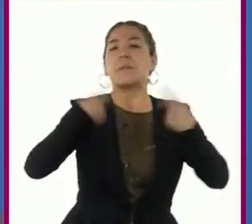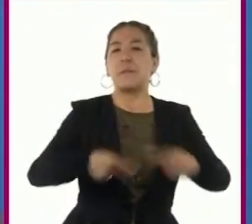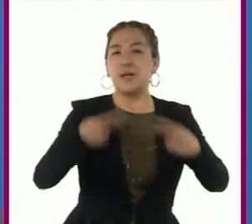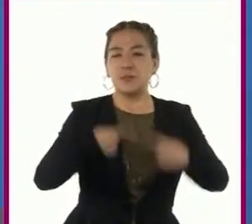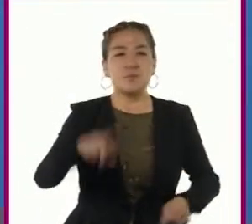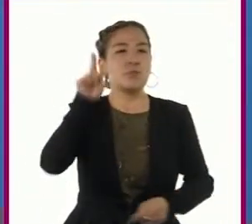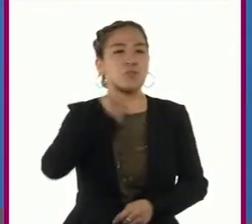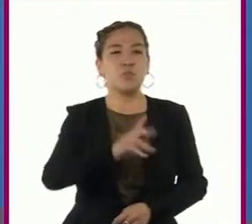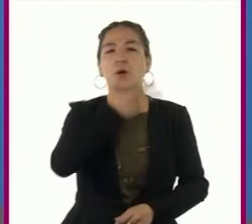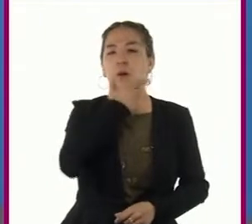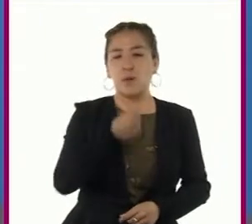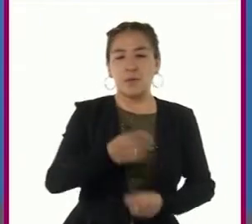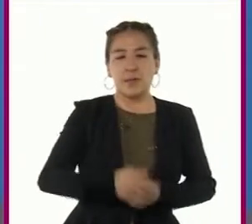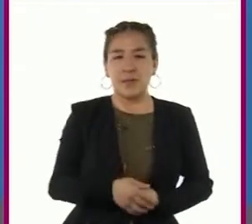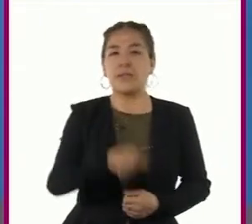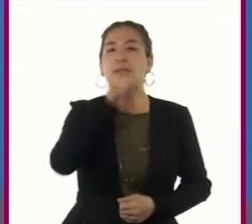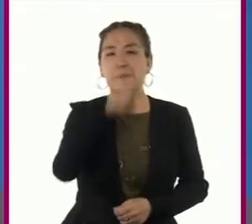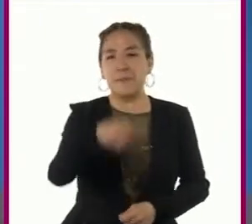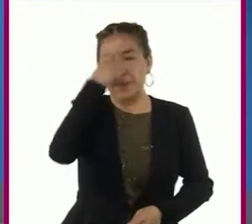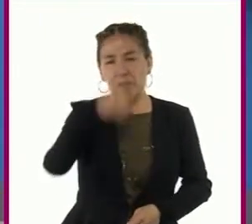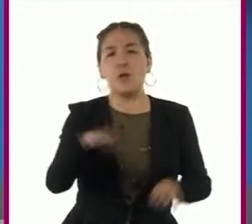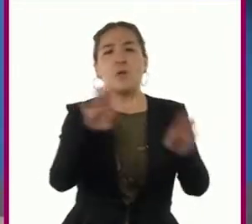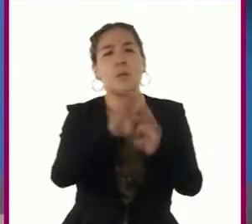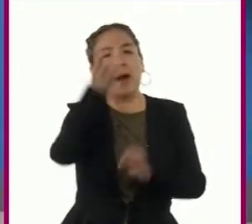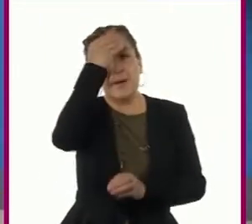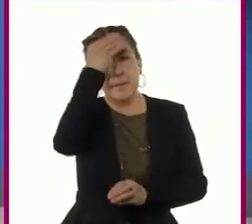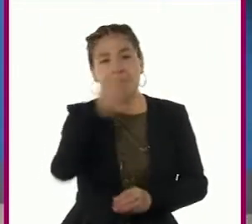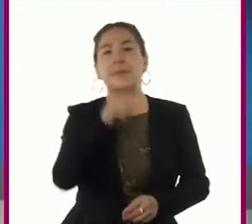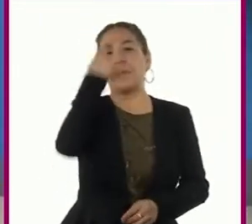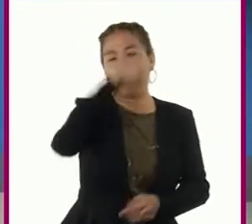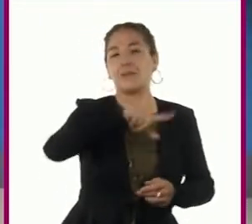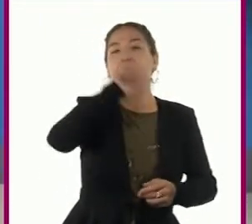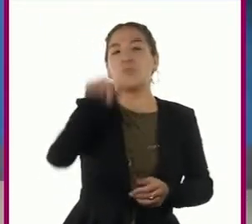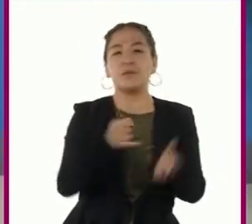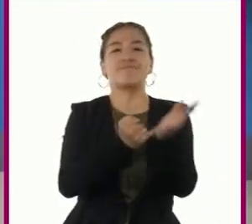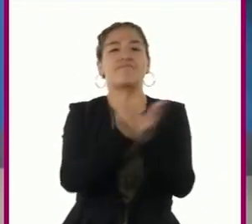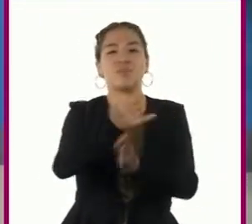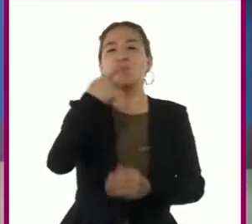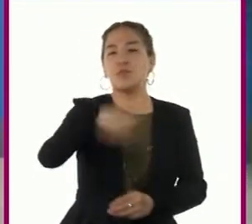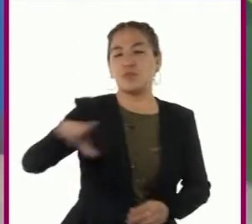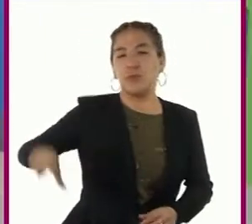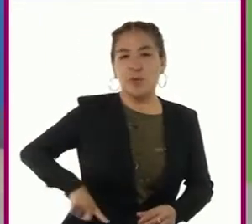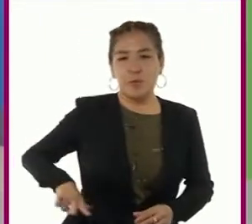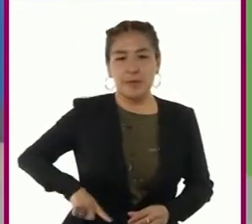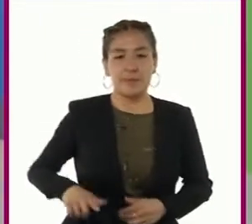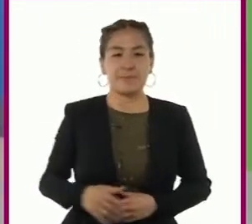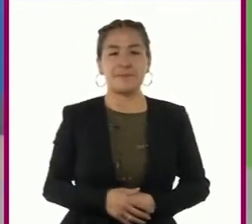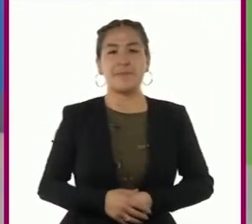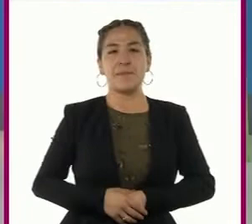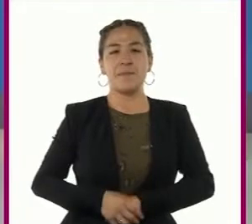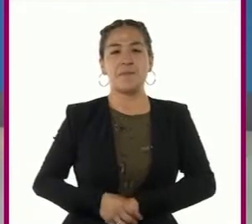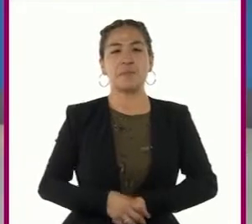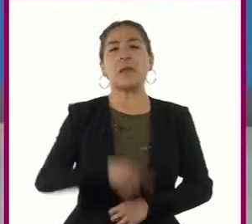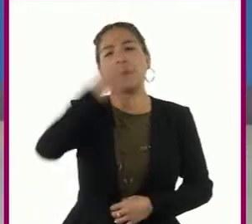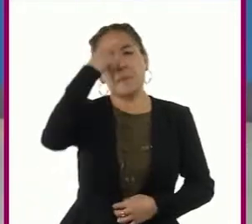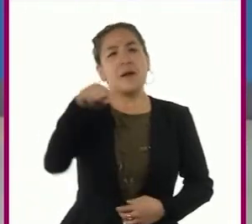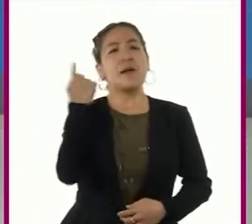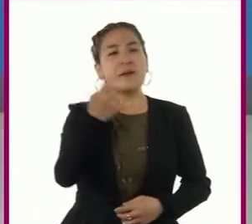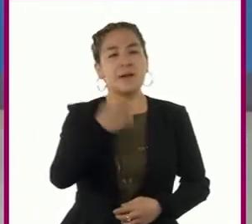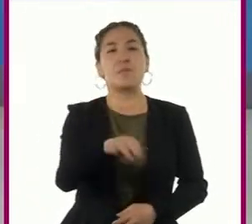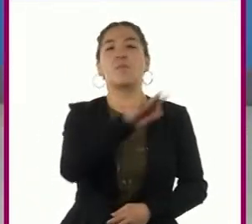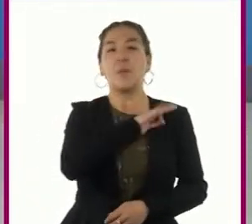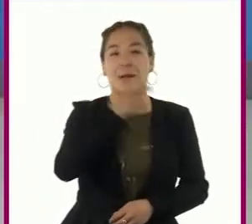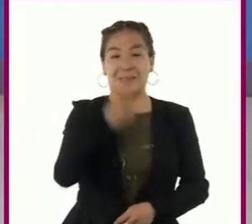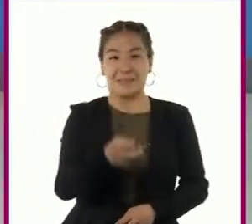y ciudadanos e incidir así en las decisiones gubernamentales. Con el fin de lograr